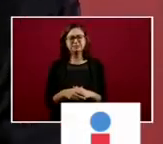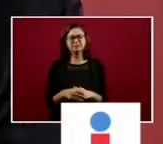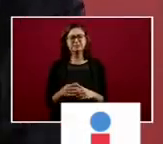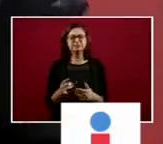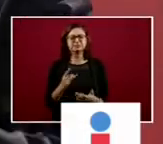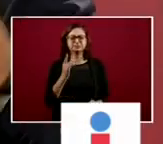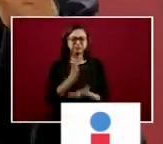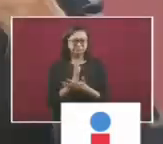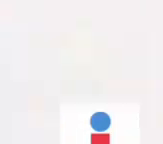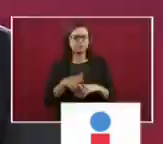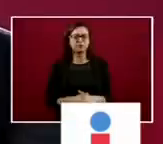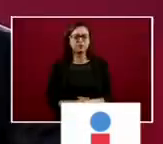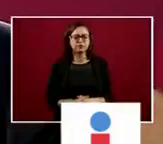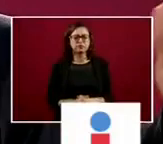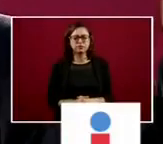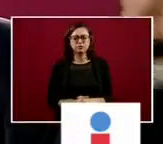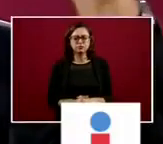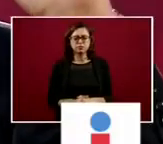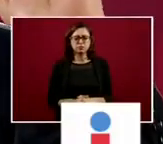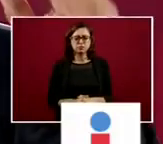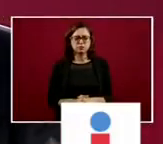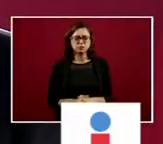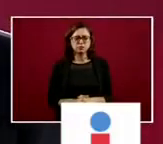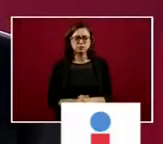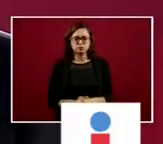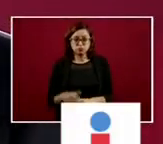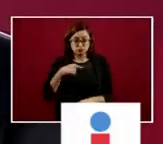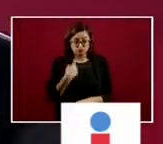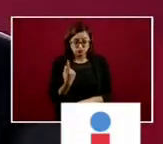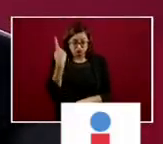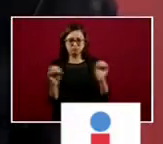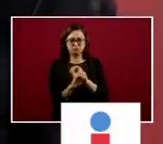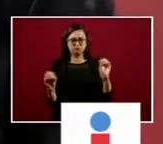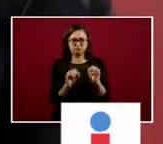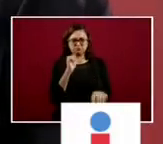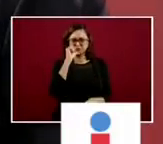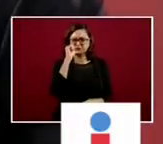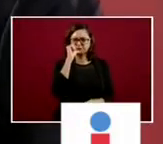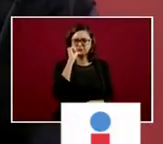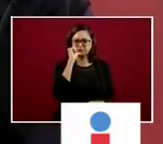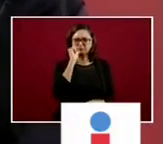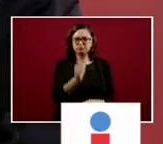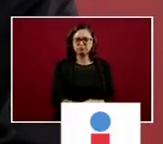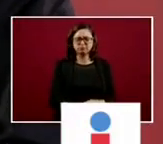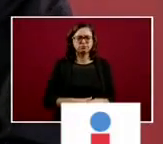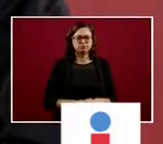una investigación. Yo no di instrucciones de que